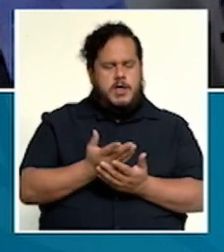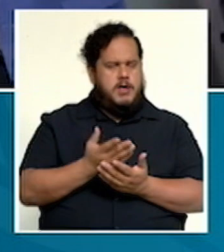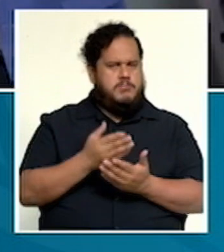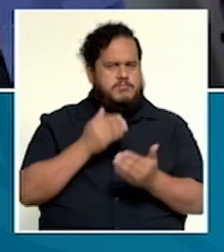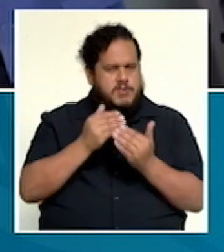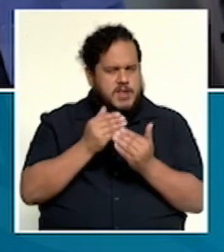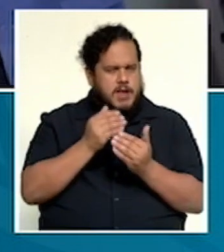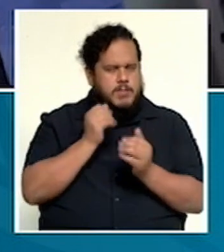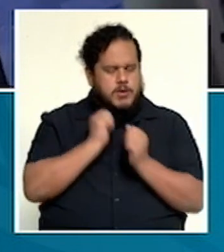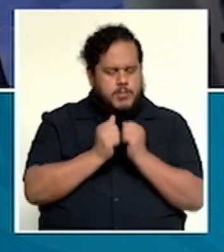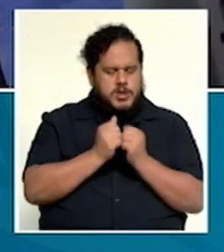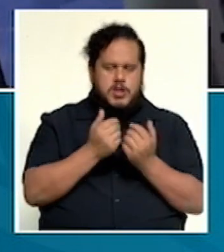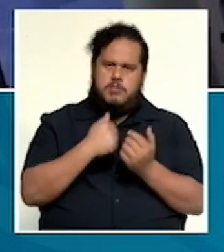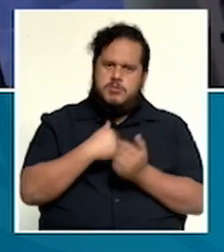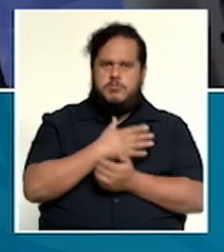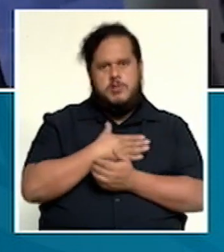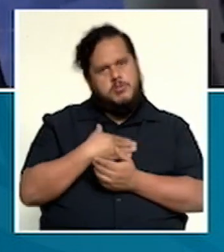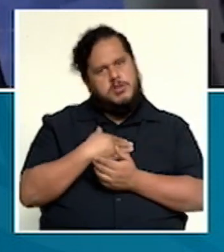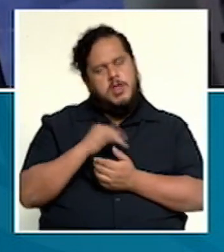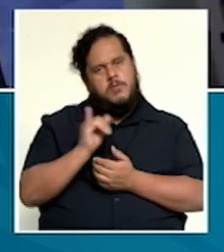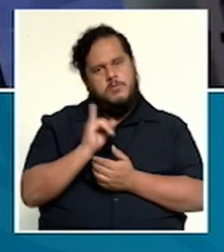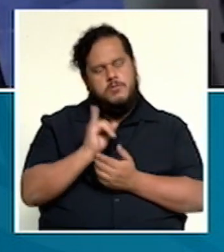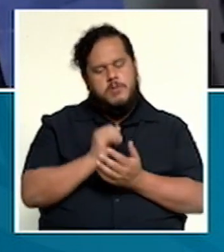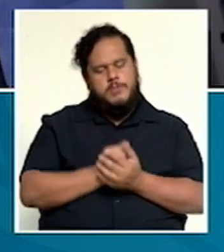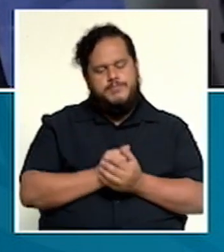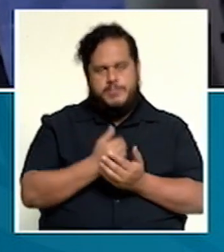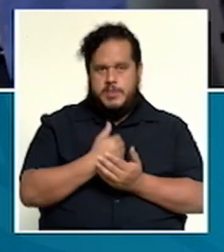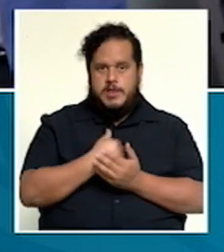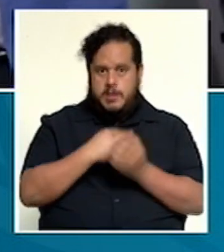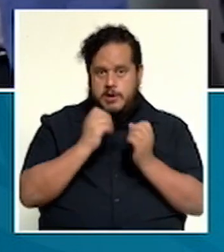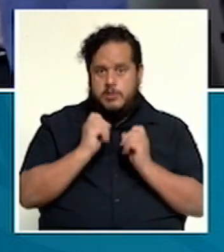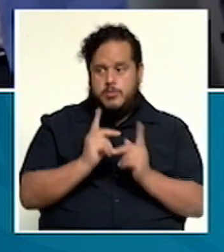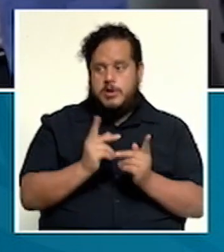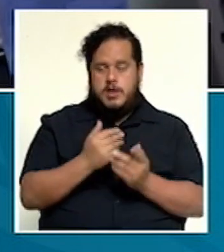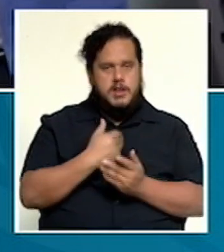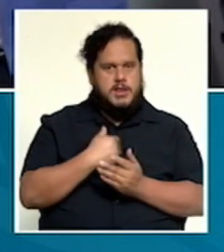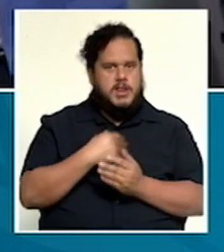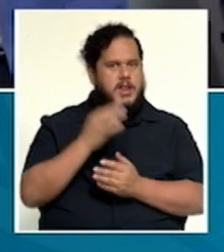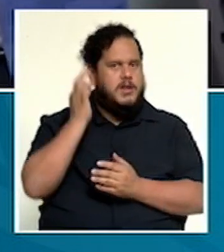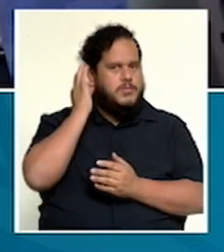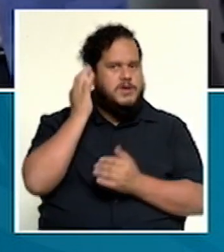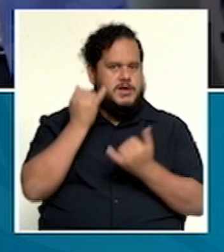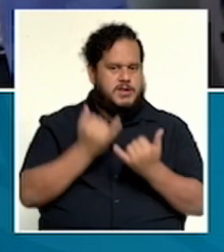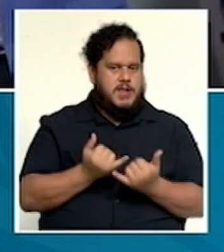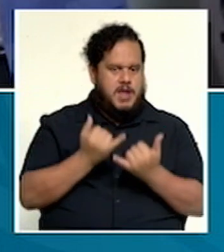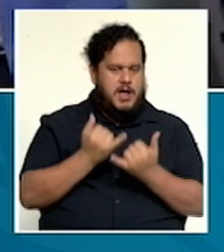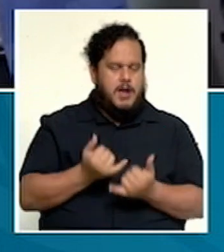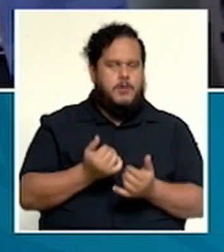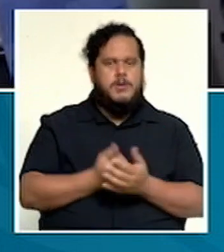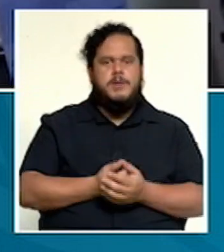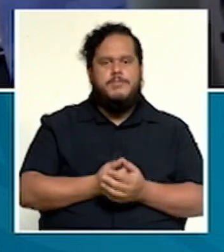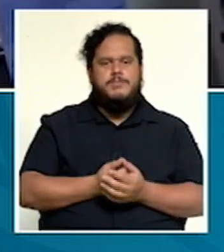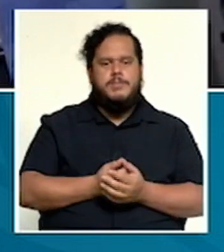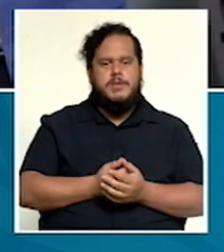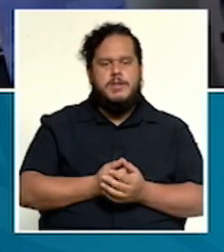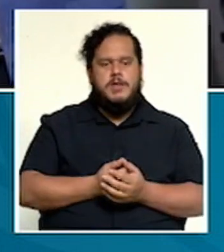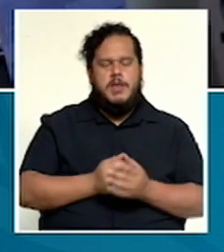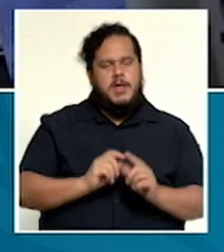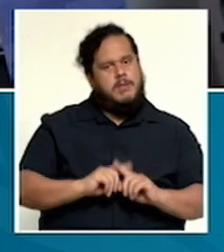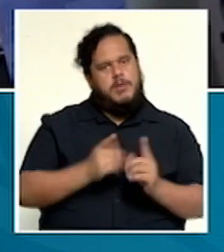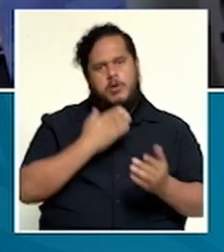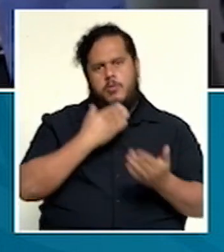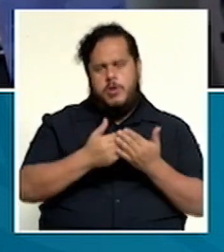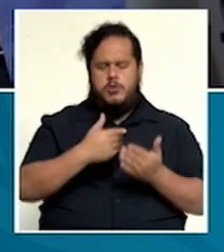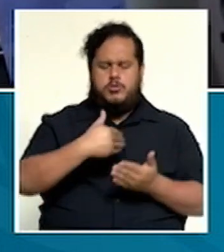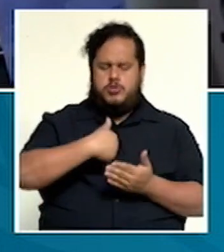Semicompetitivo, me hubiera gustado también tener las oportunidades que tienen las muchachas ahora, pero lo